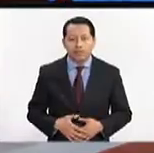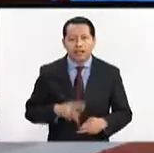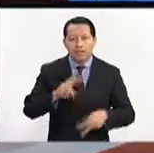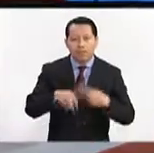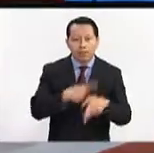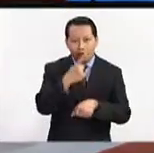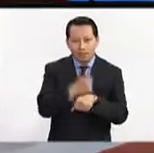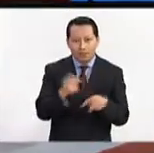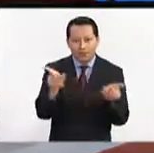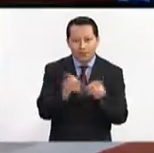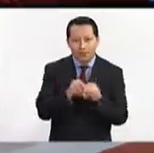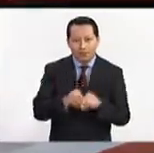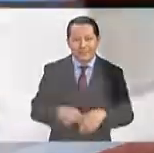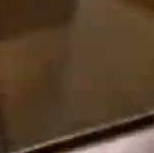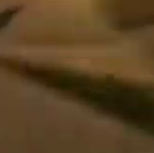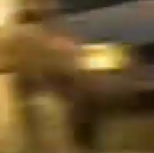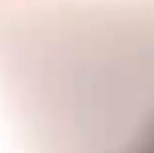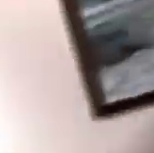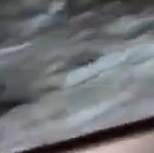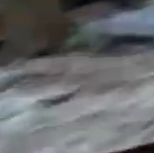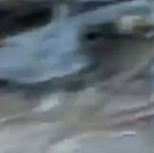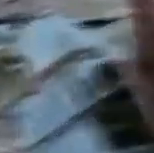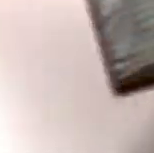Vamos a nuestro primer resumen.